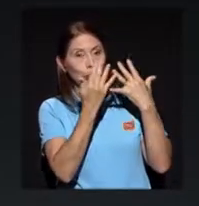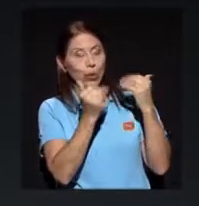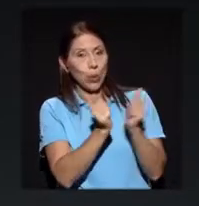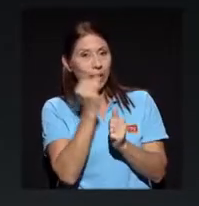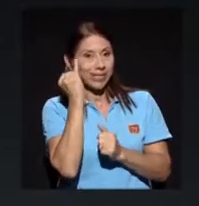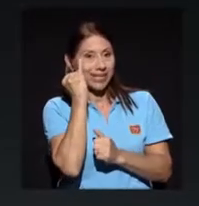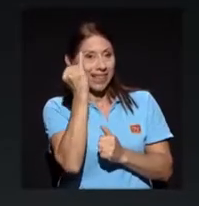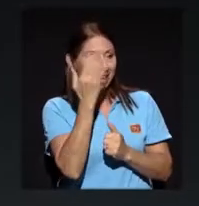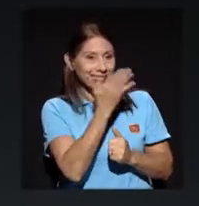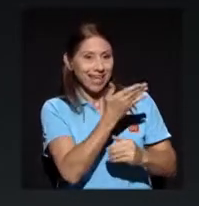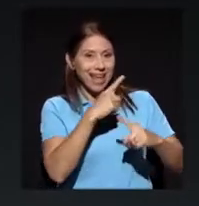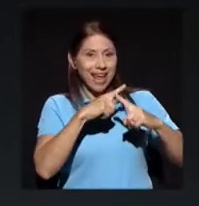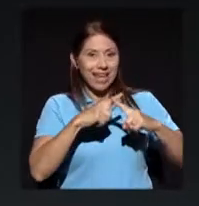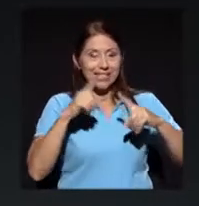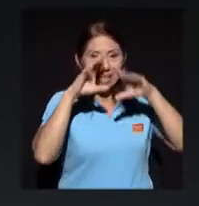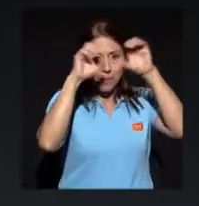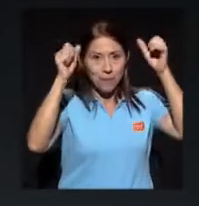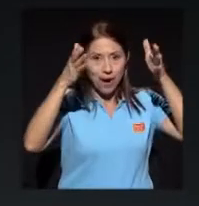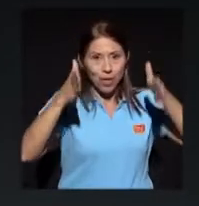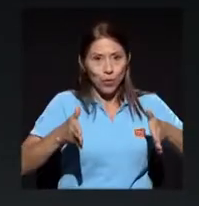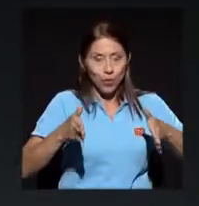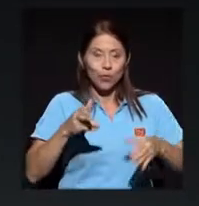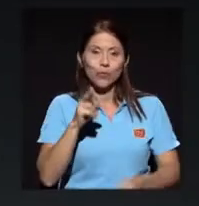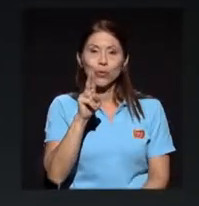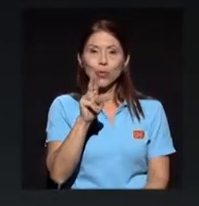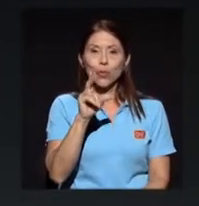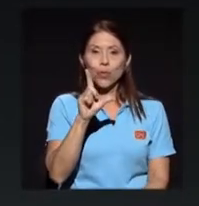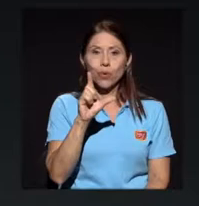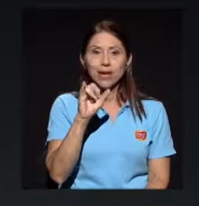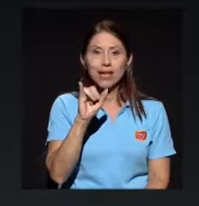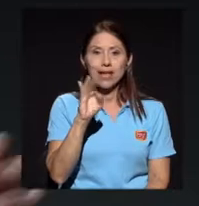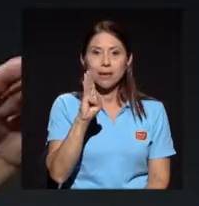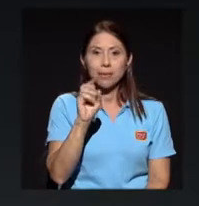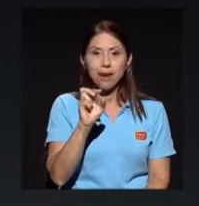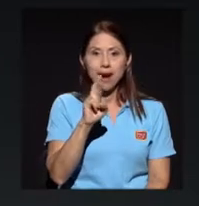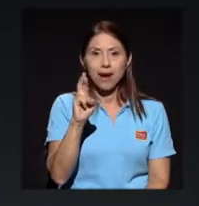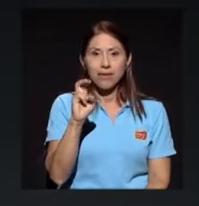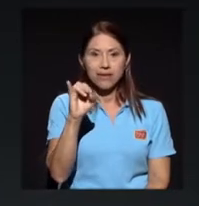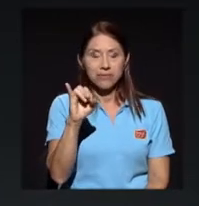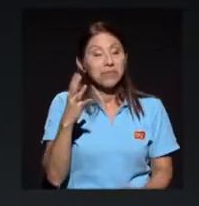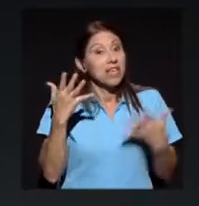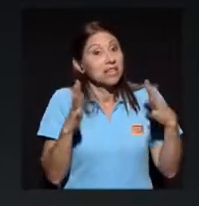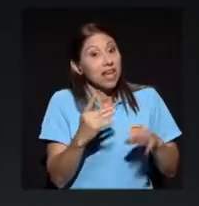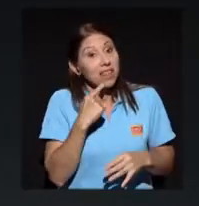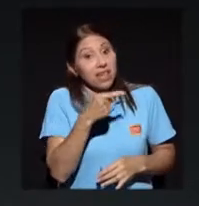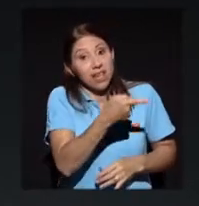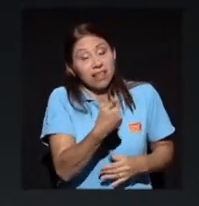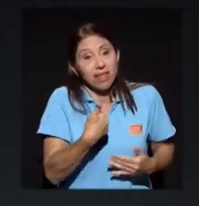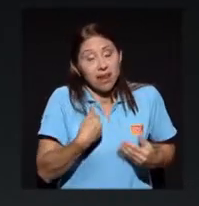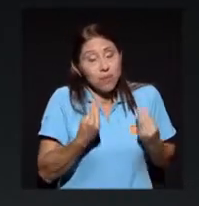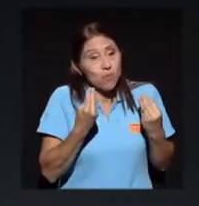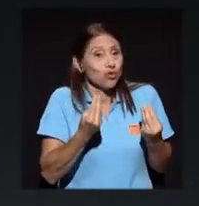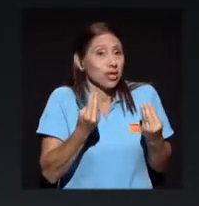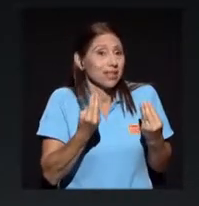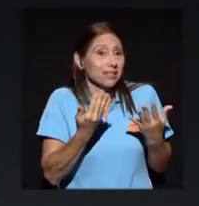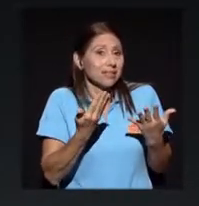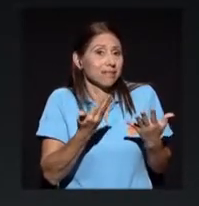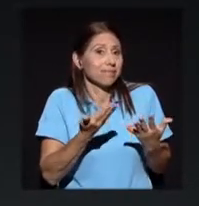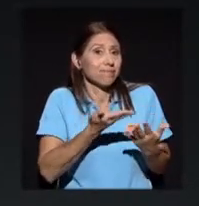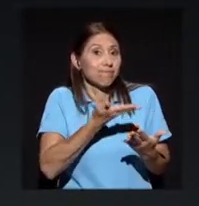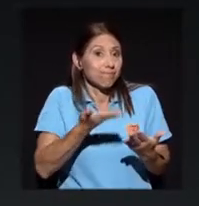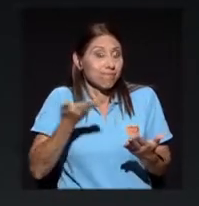el exembajador ulíbarri ya dije que tiene muchas virtudes